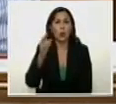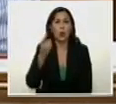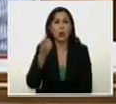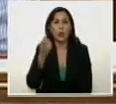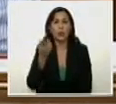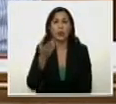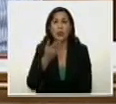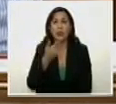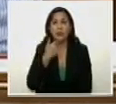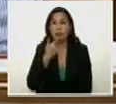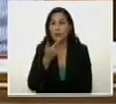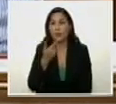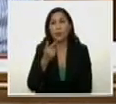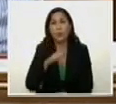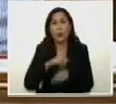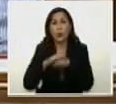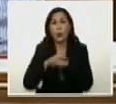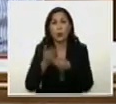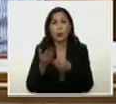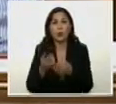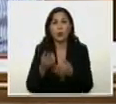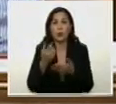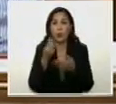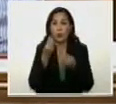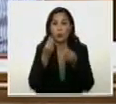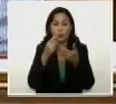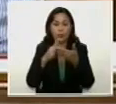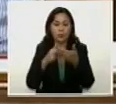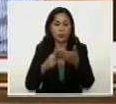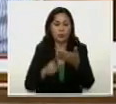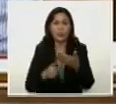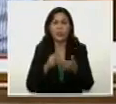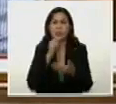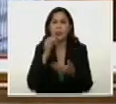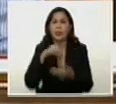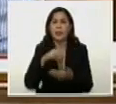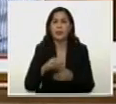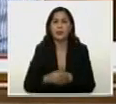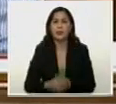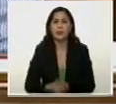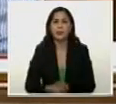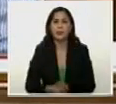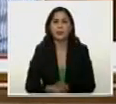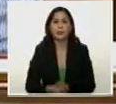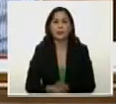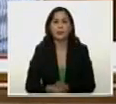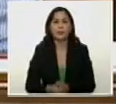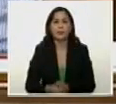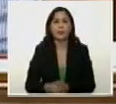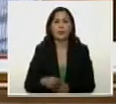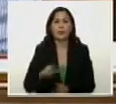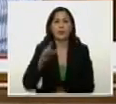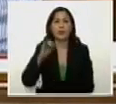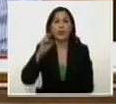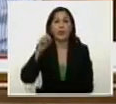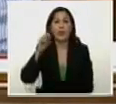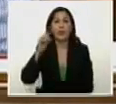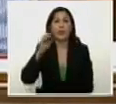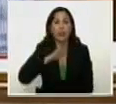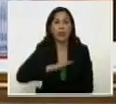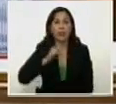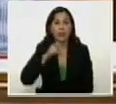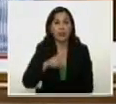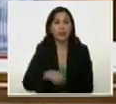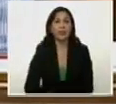pido por favor disculpas, Hanoi. ¿Quién más? Perdón. Linda José Montecano está aquí también, vale,